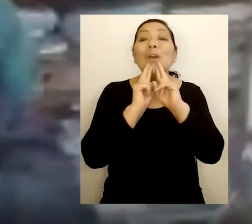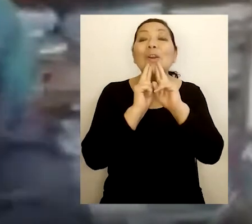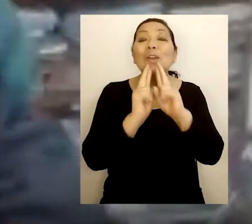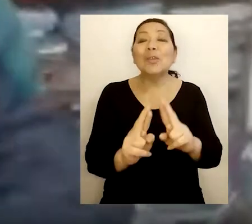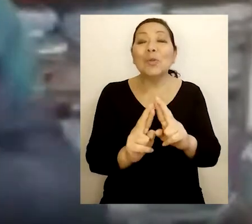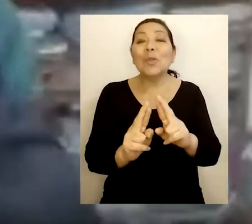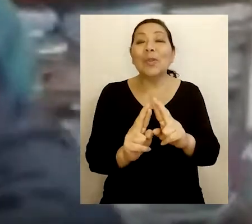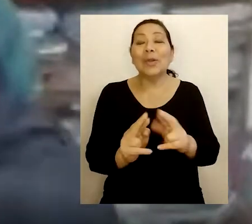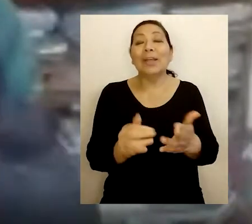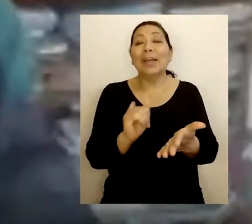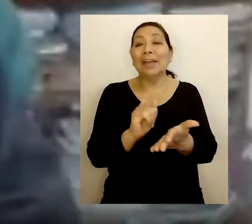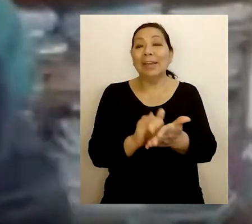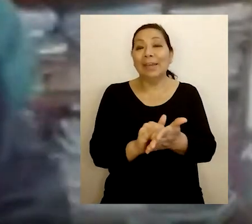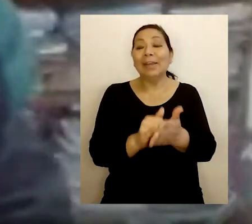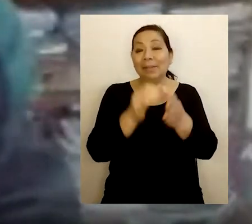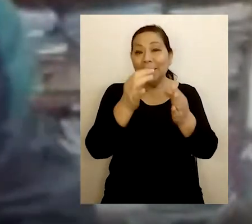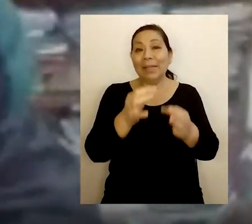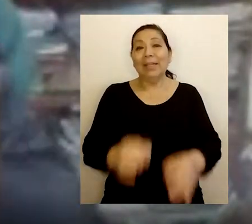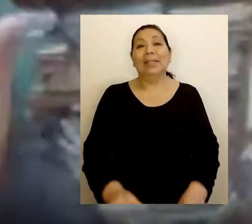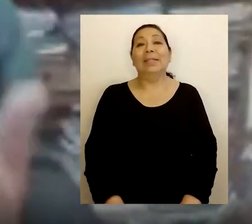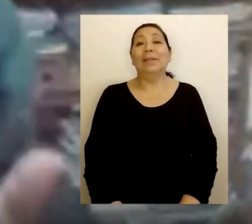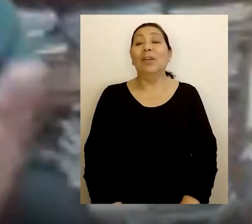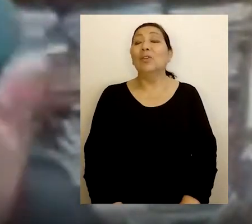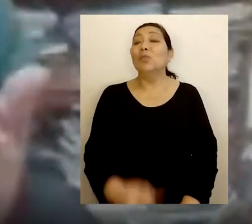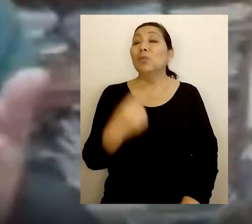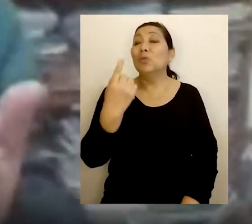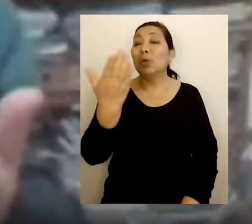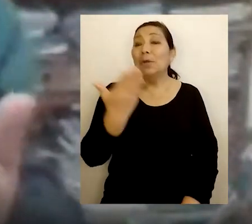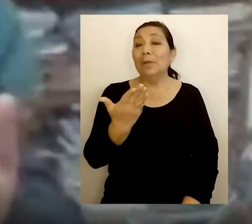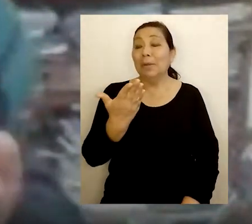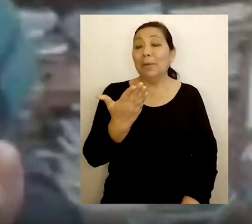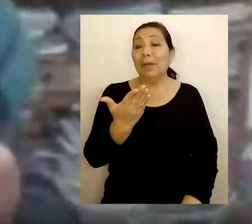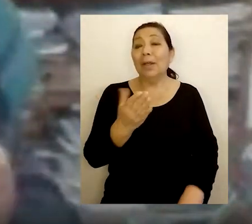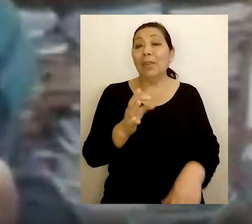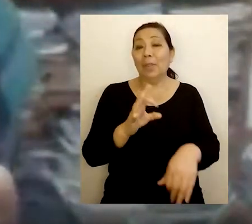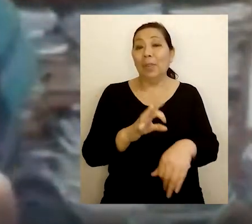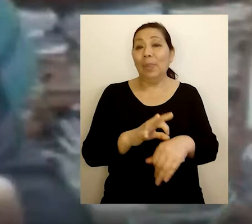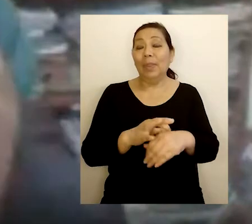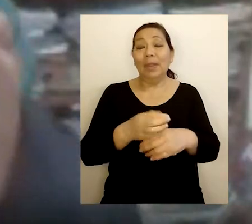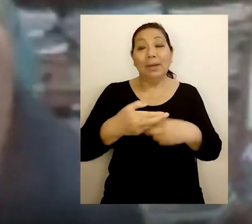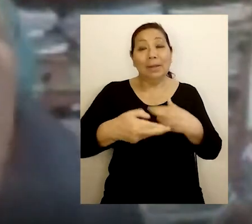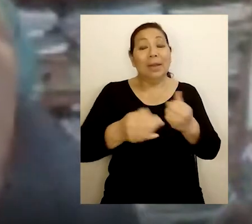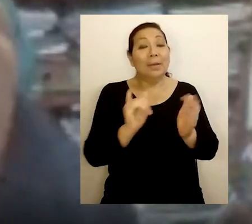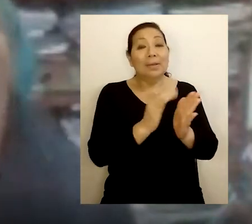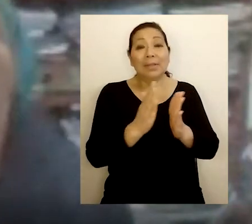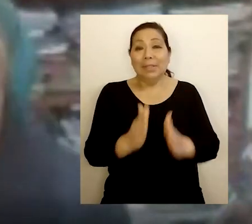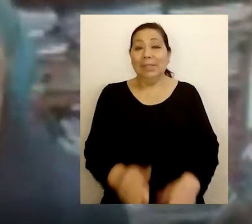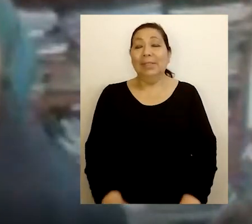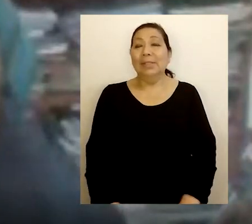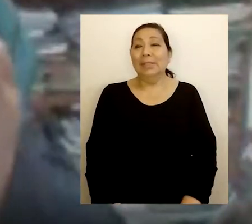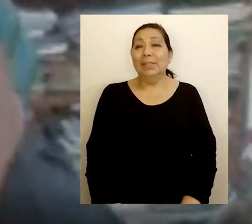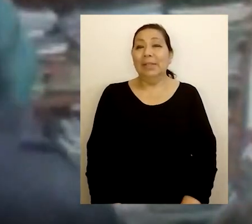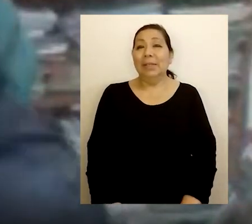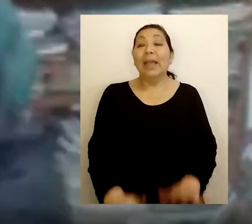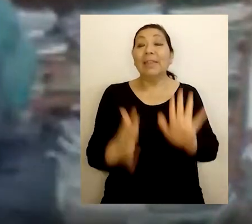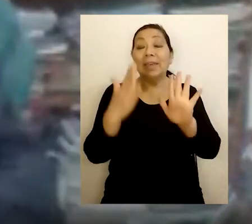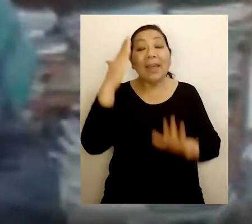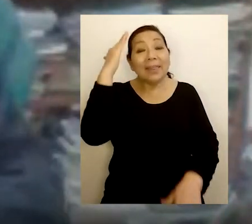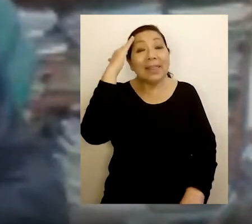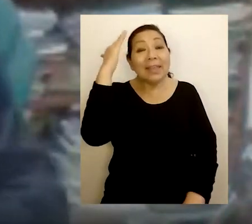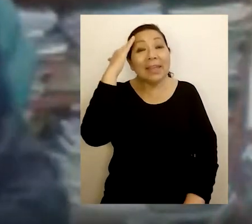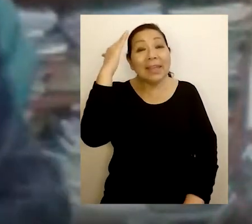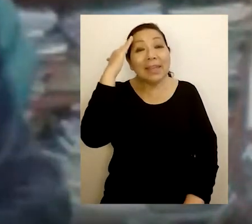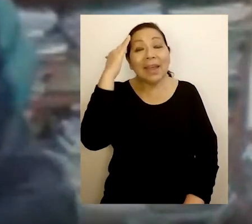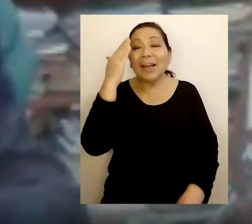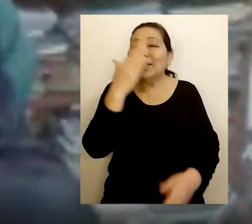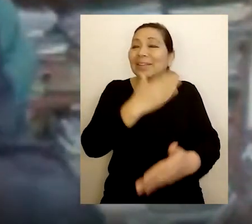resultado fáctico, hecho real, simplemente el médico de el certificado determina que son 10 días